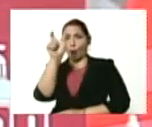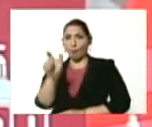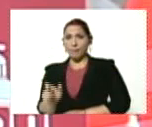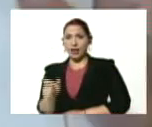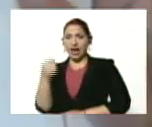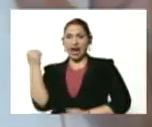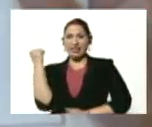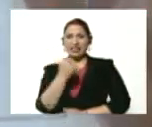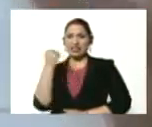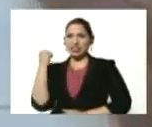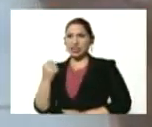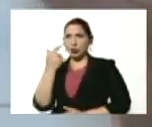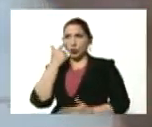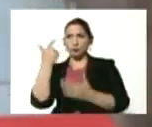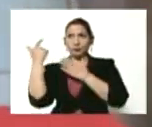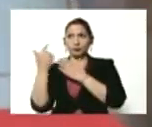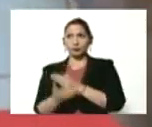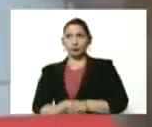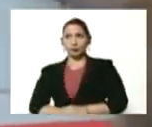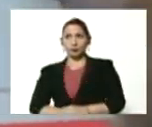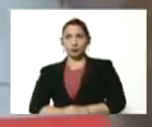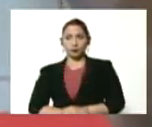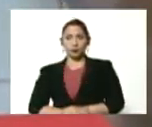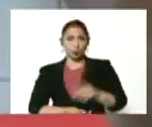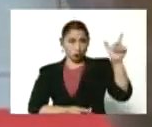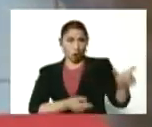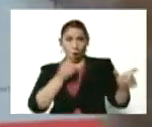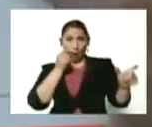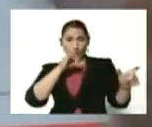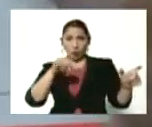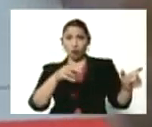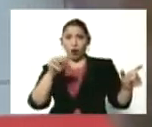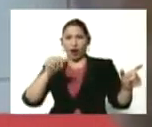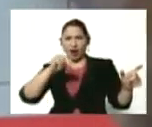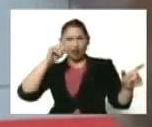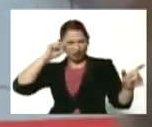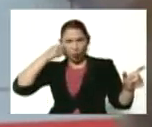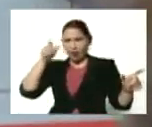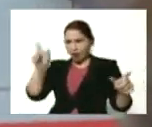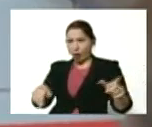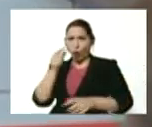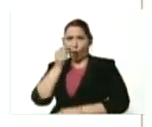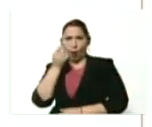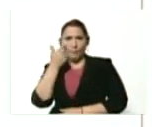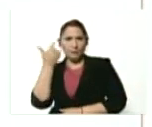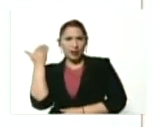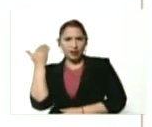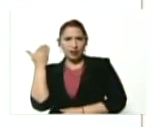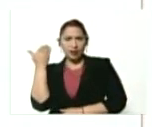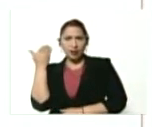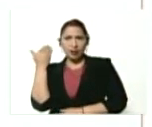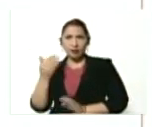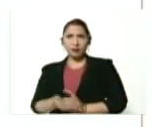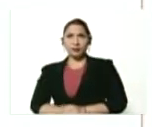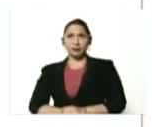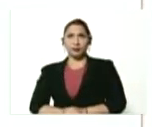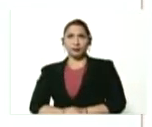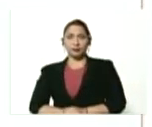lo menciona Gutiérrez Aranguren. ¿Lo recuerdan? Raider Ruso alias